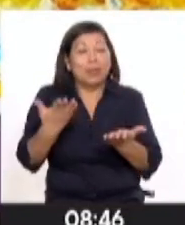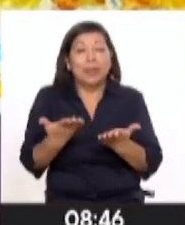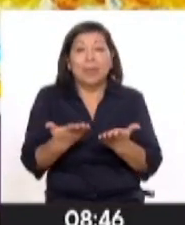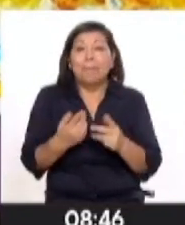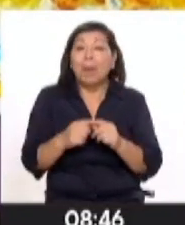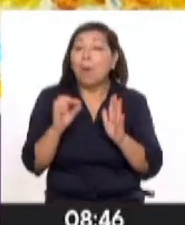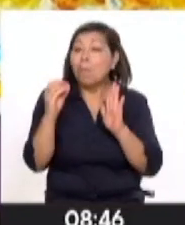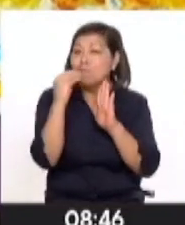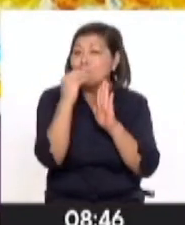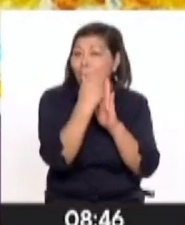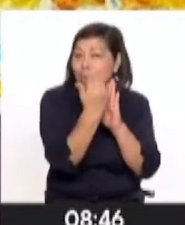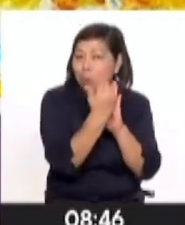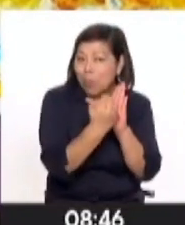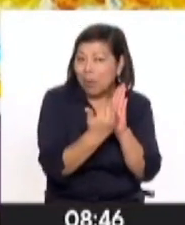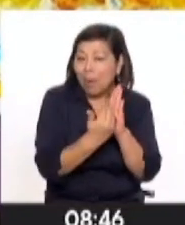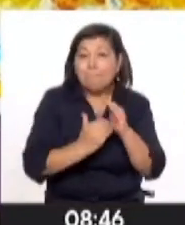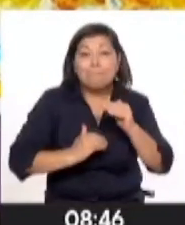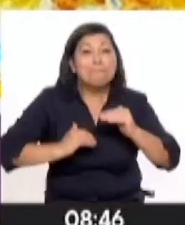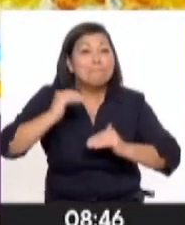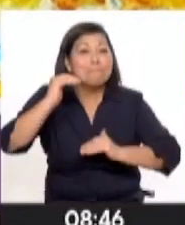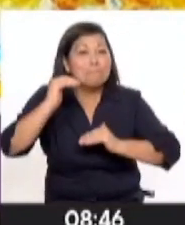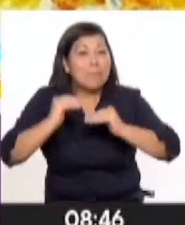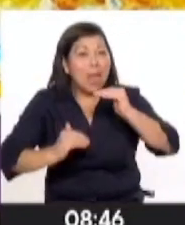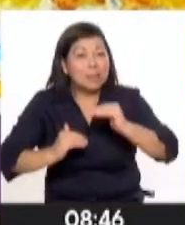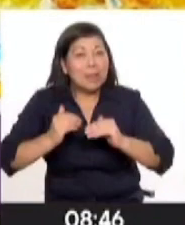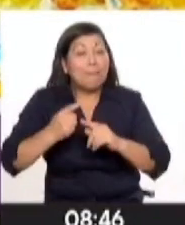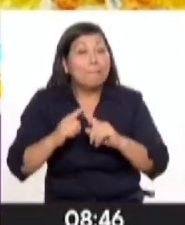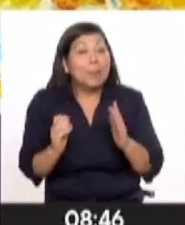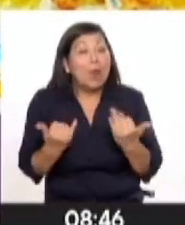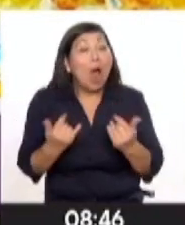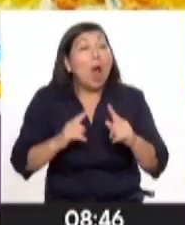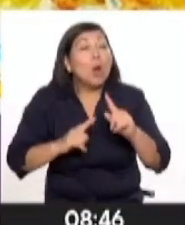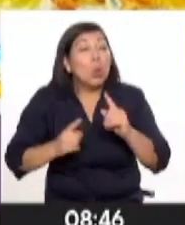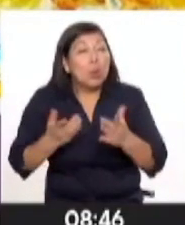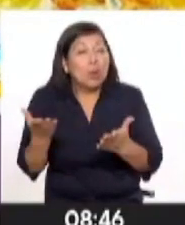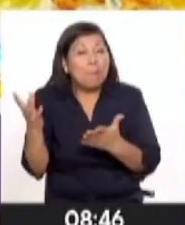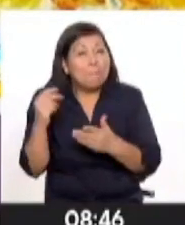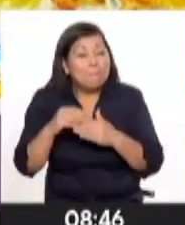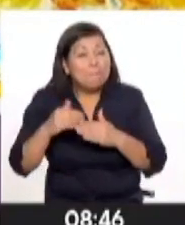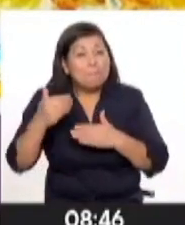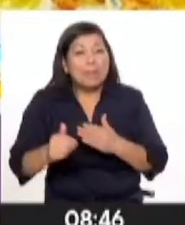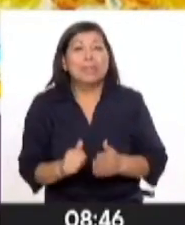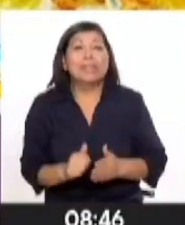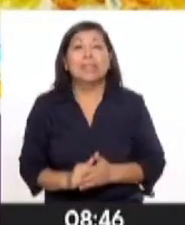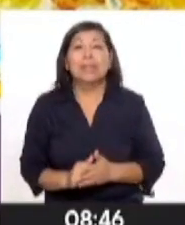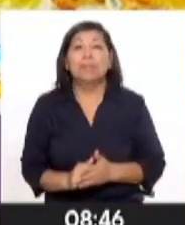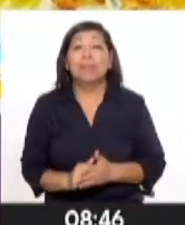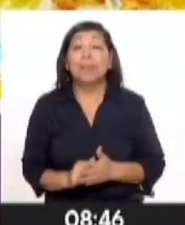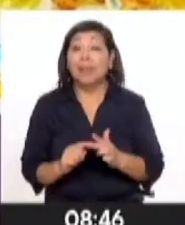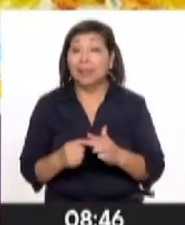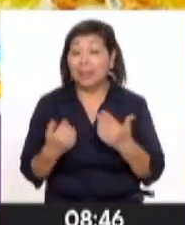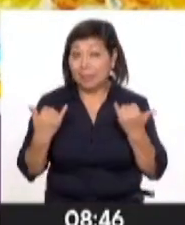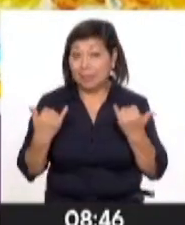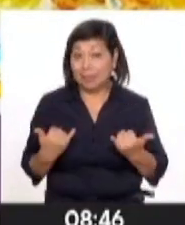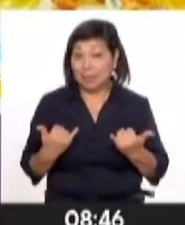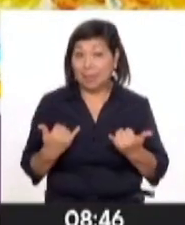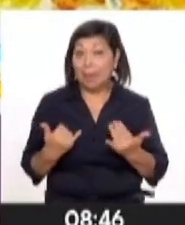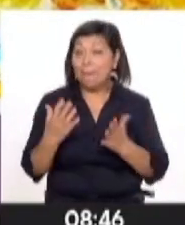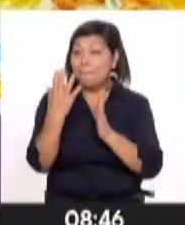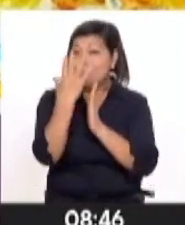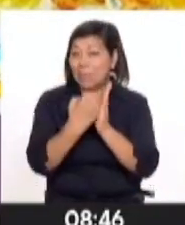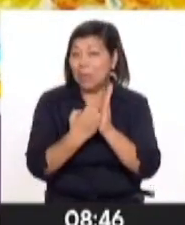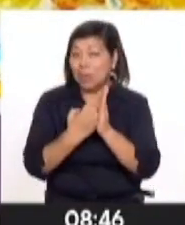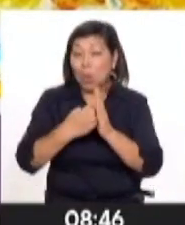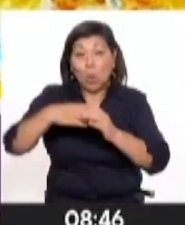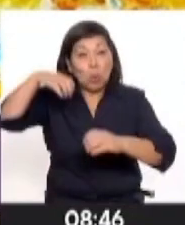eventos puntuales de ligera intensidad, de moderada intensidad y algunos eventos extremos. A raíz de esto, de la disminución de las lluvias,